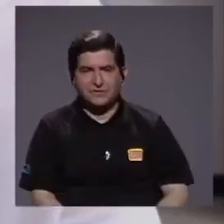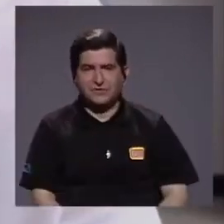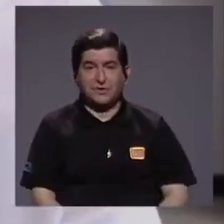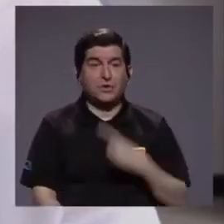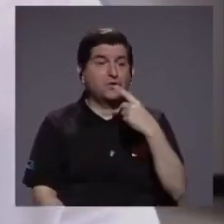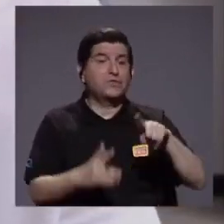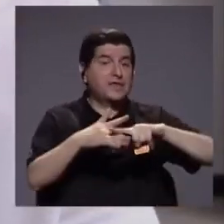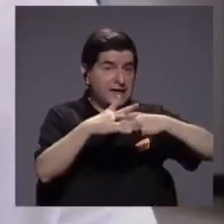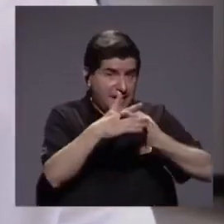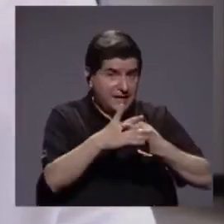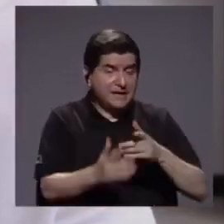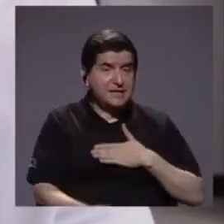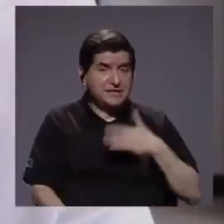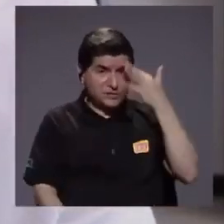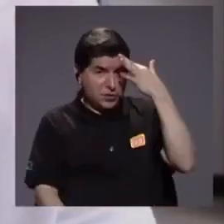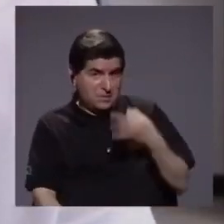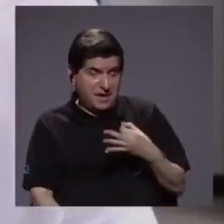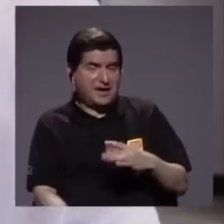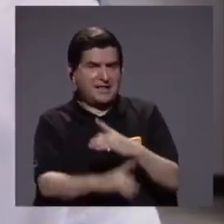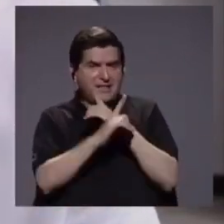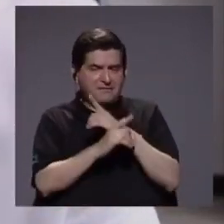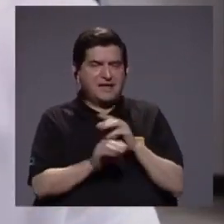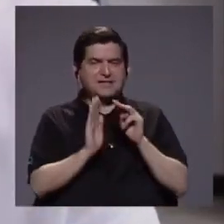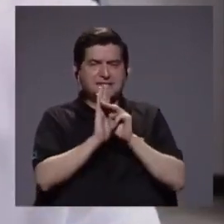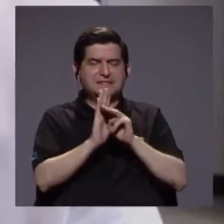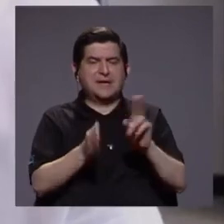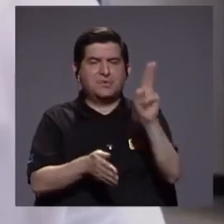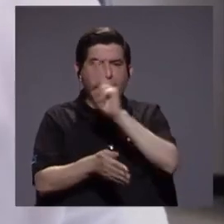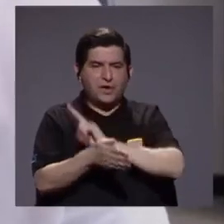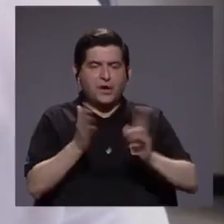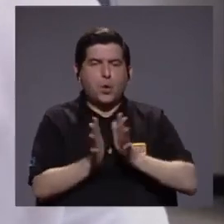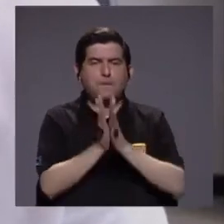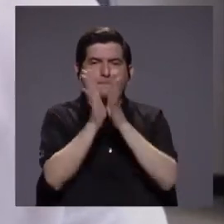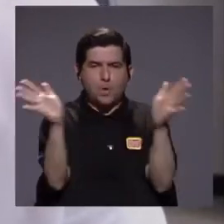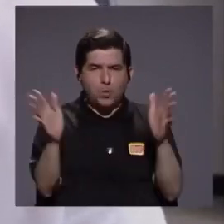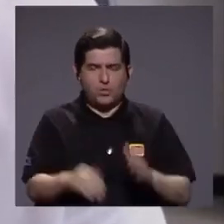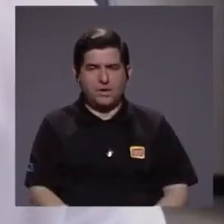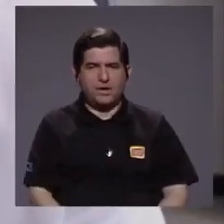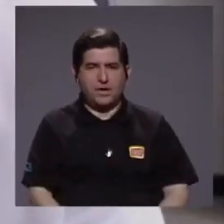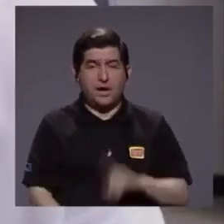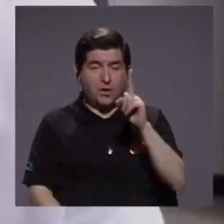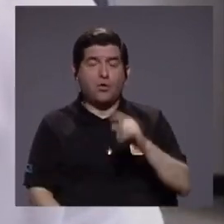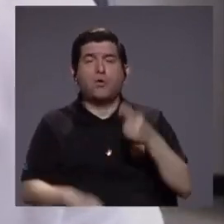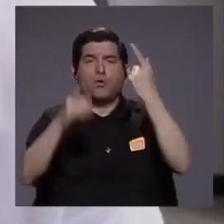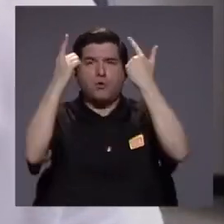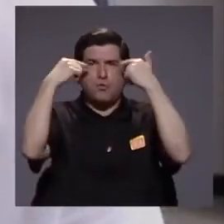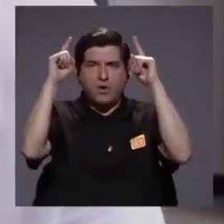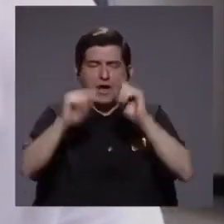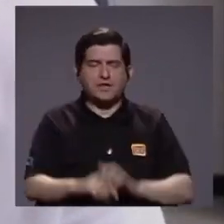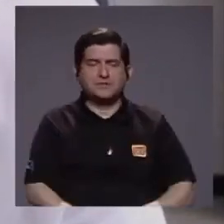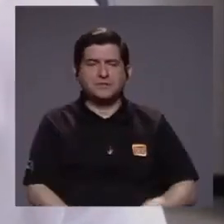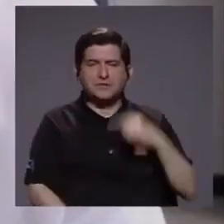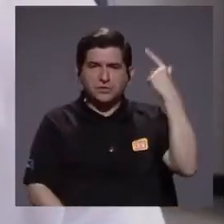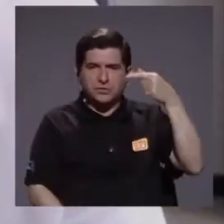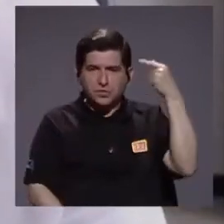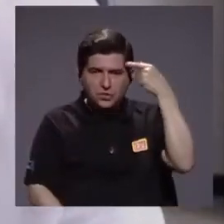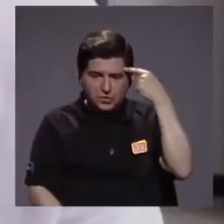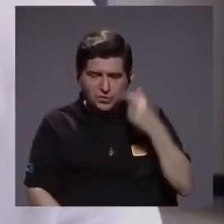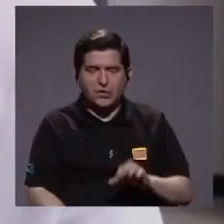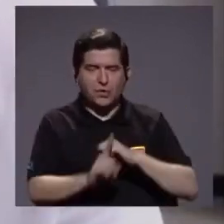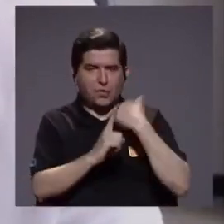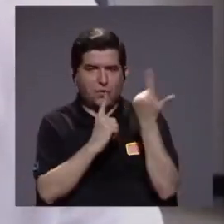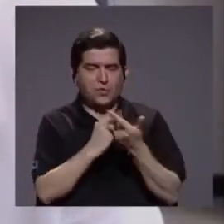al principio que mi convicción es la defensa del modelo de universidad pública como logro del Estado Social, la universidad